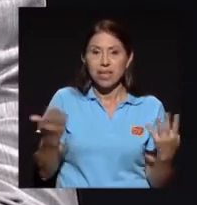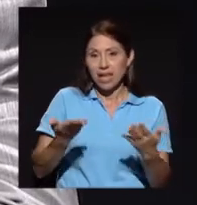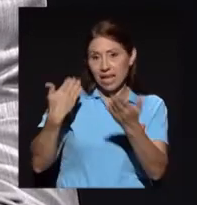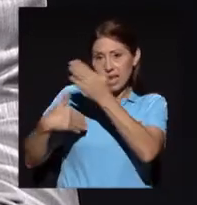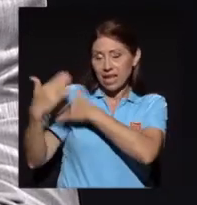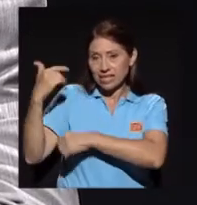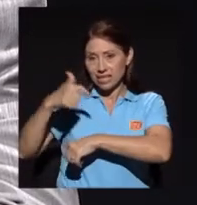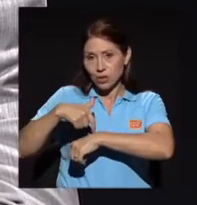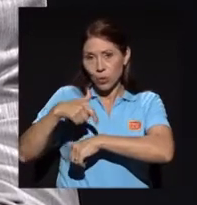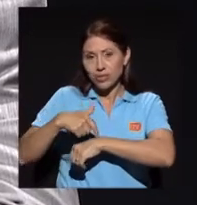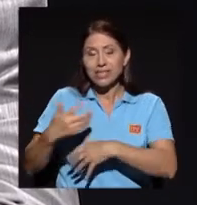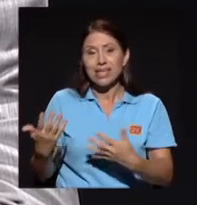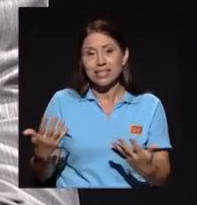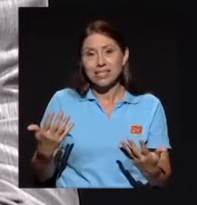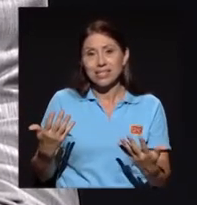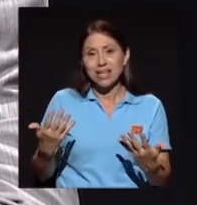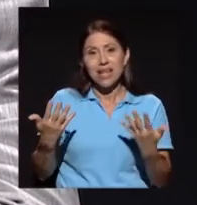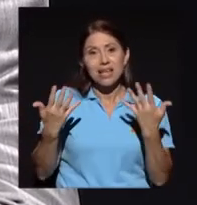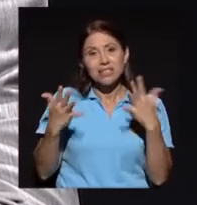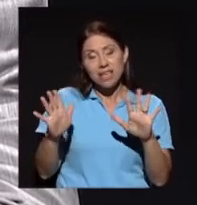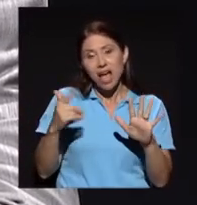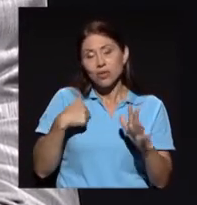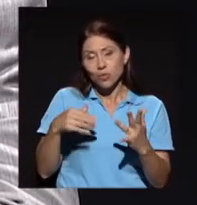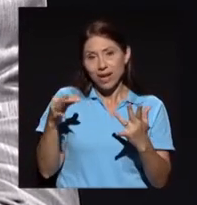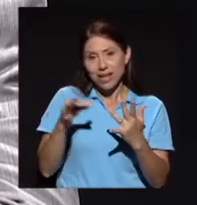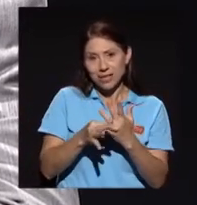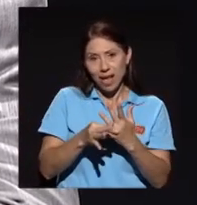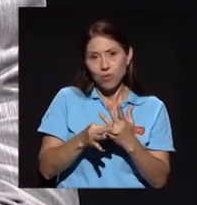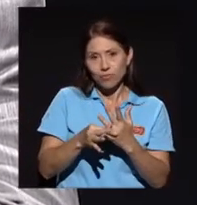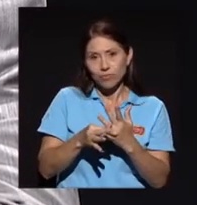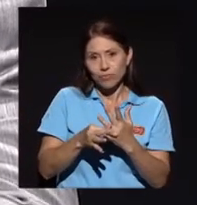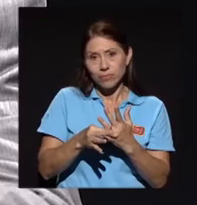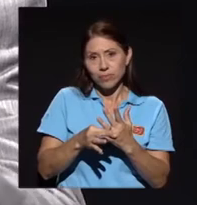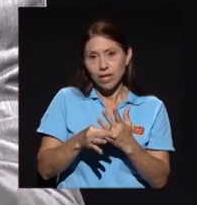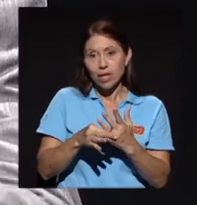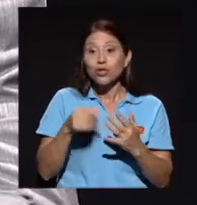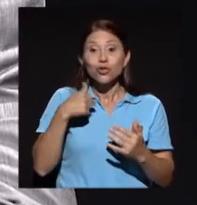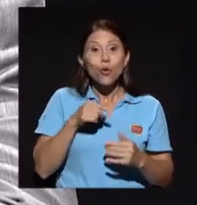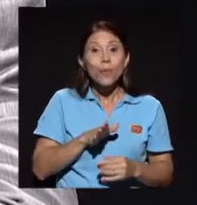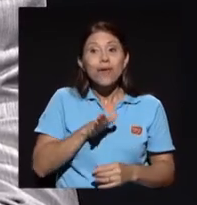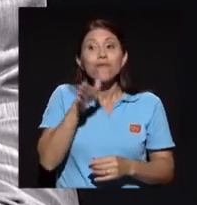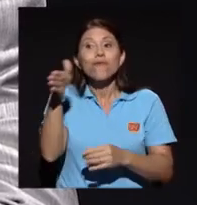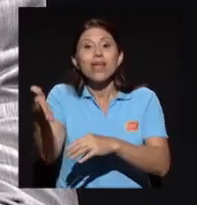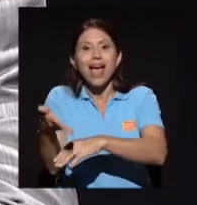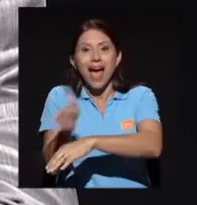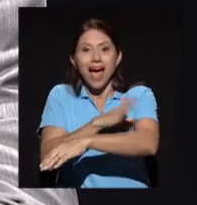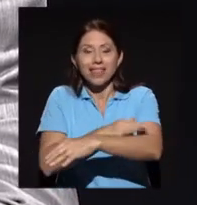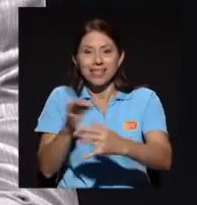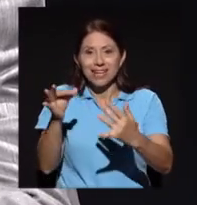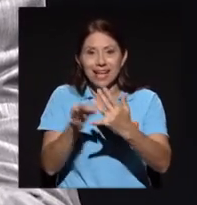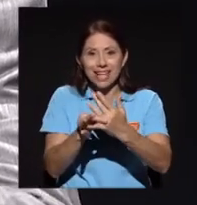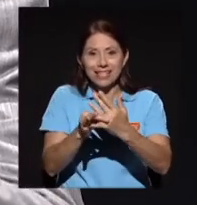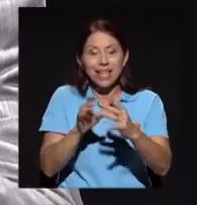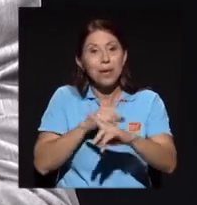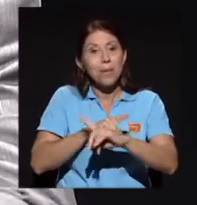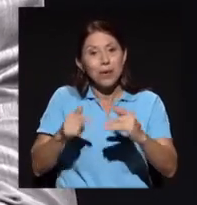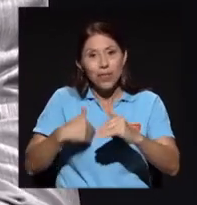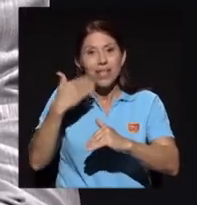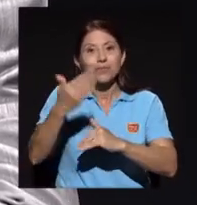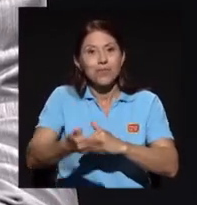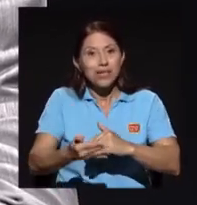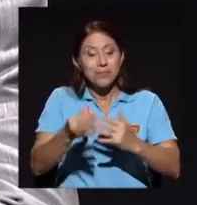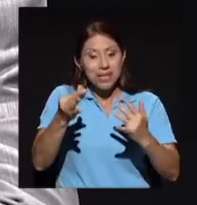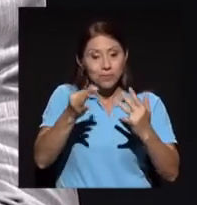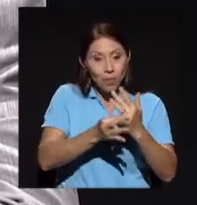entonces ya estaba casado cuando me fui sin casarme, pero después mi esposa, que nos casamos y mi esposa